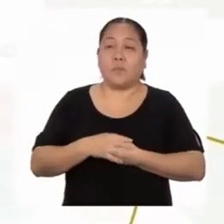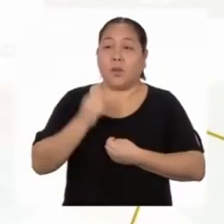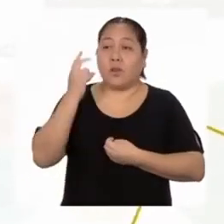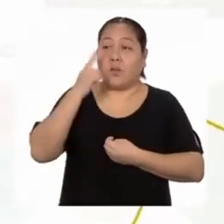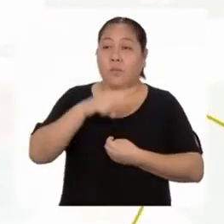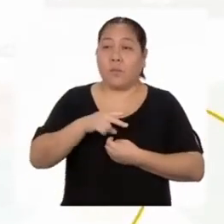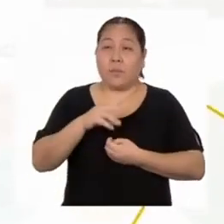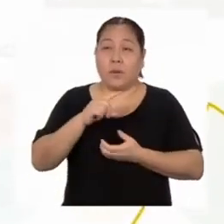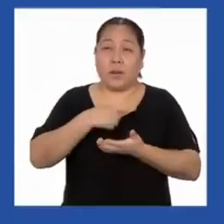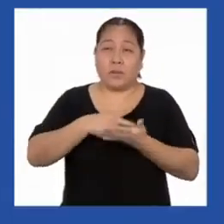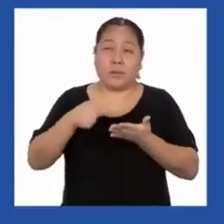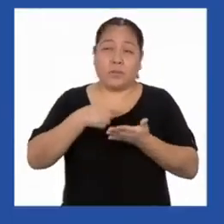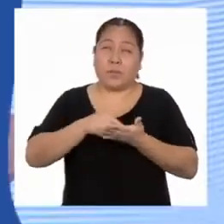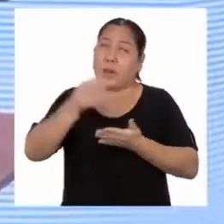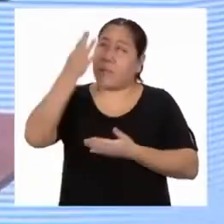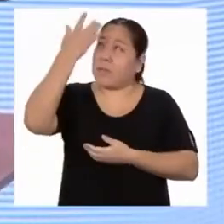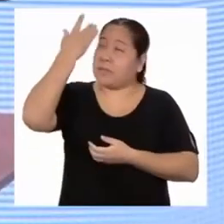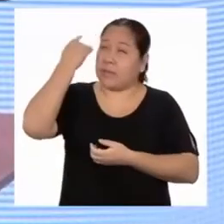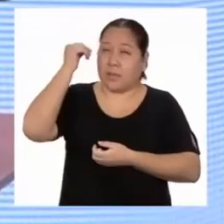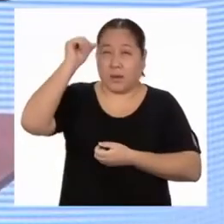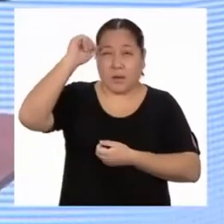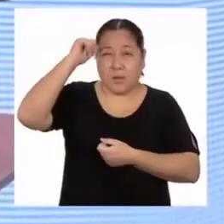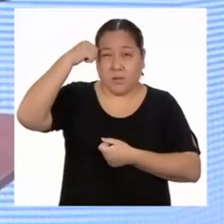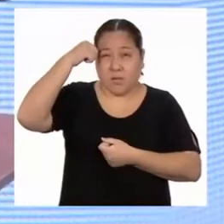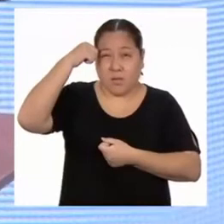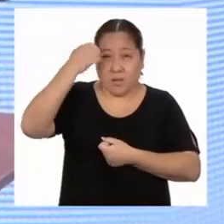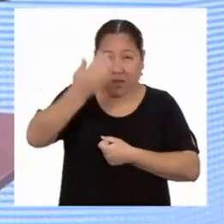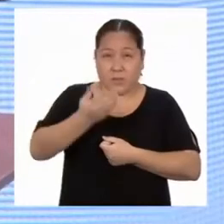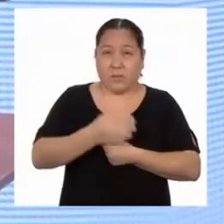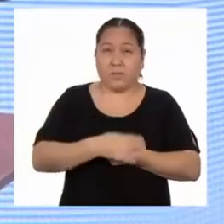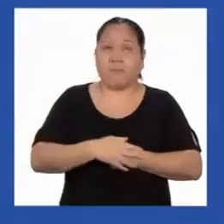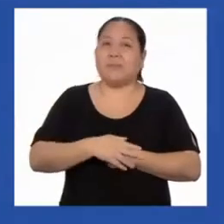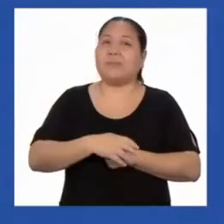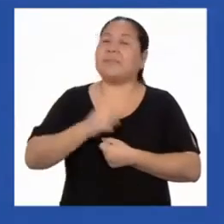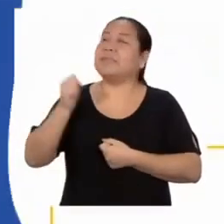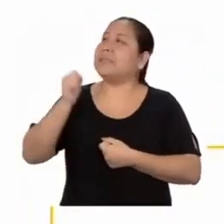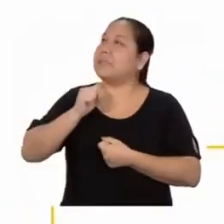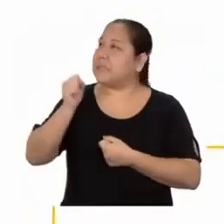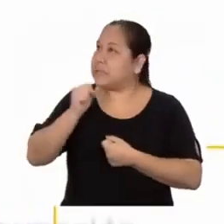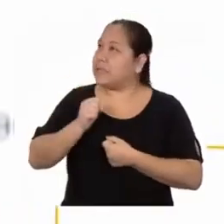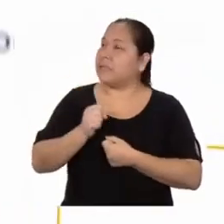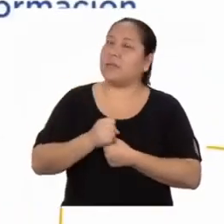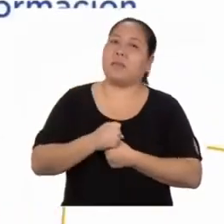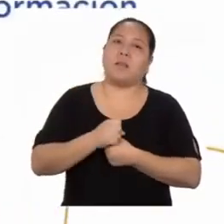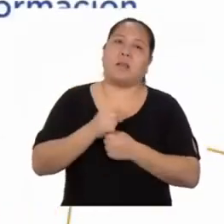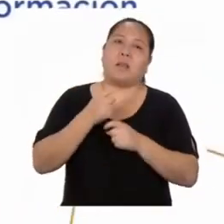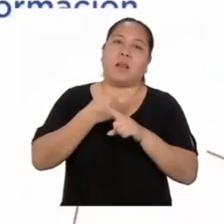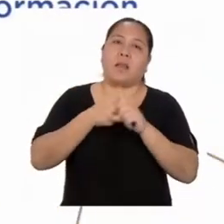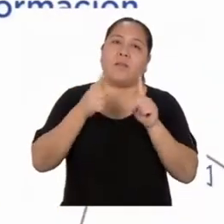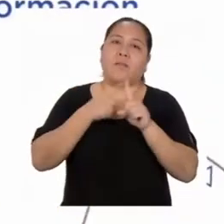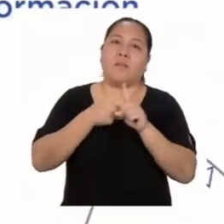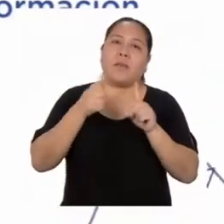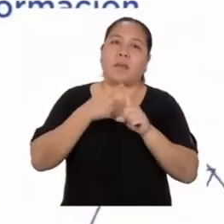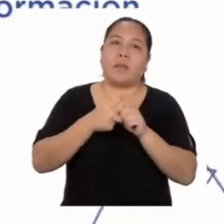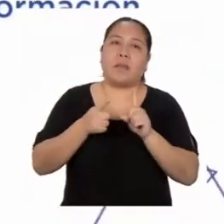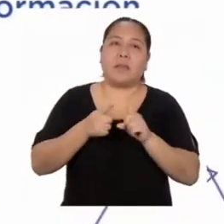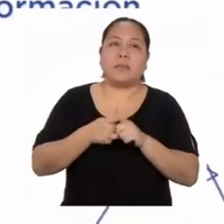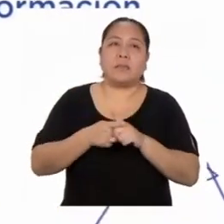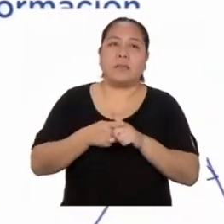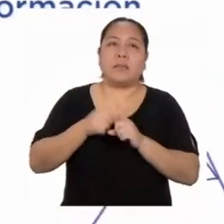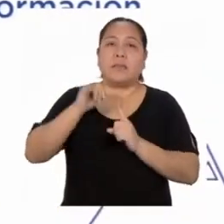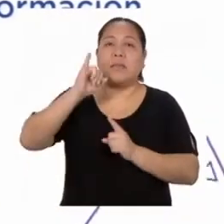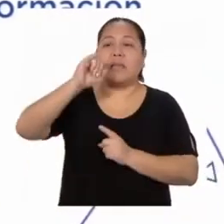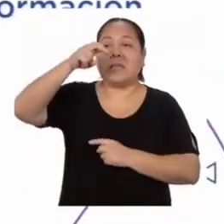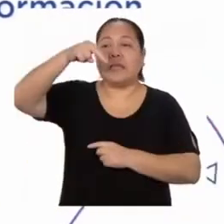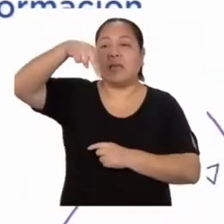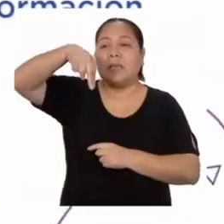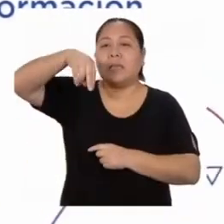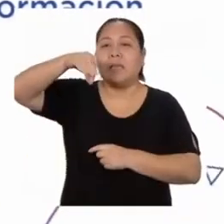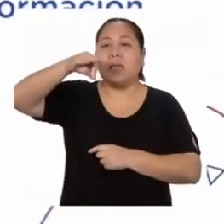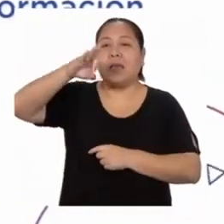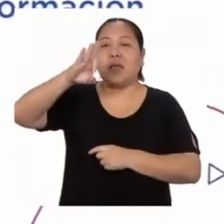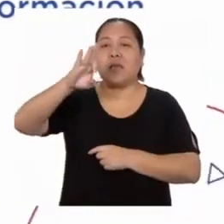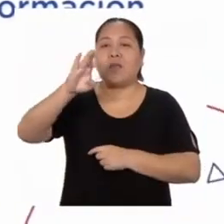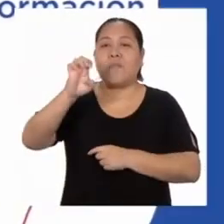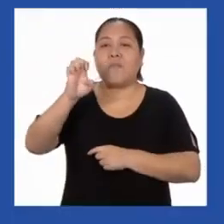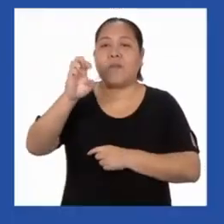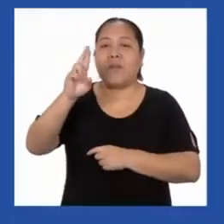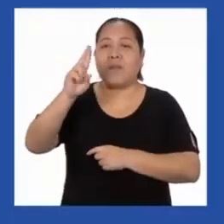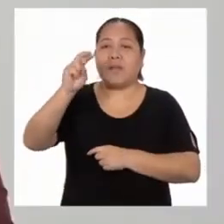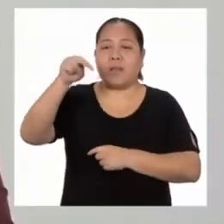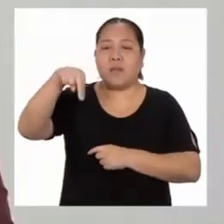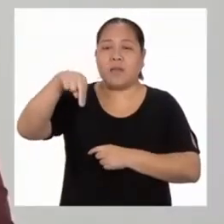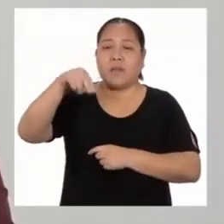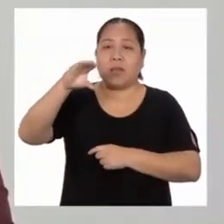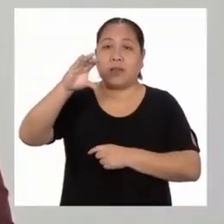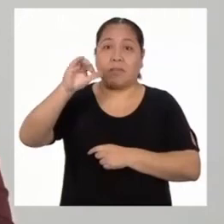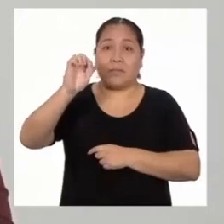semanas, ¿se acuerdan? Claro, profesora. Estudiamos que la inferencia es obtener conclusiones a partir de la información que te brinda el